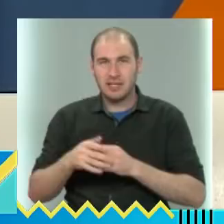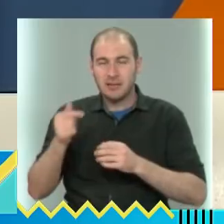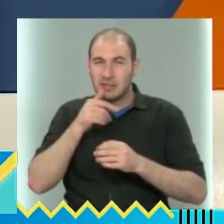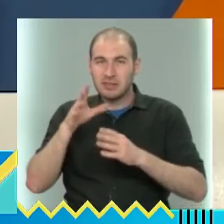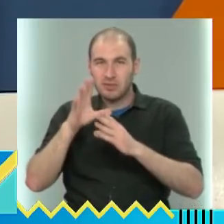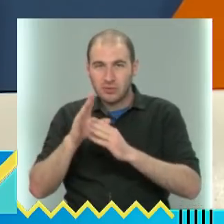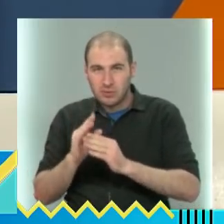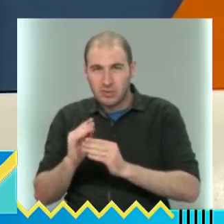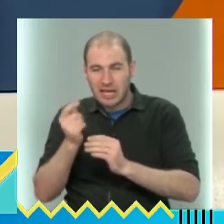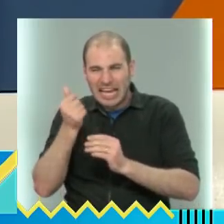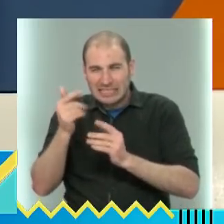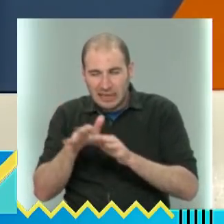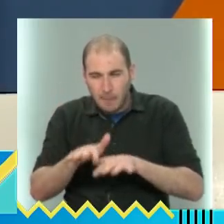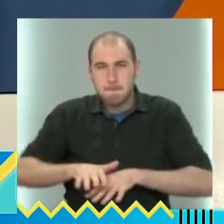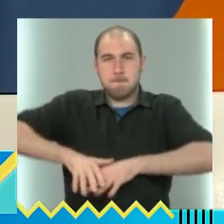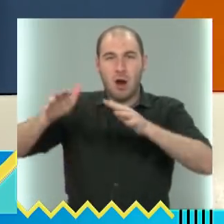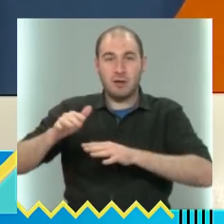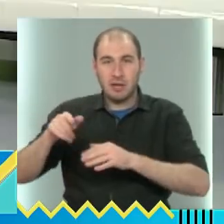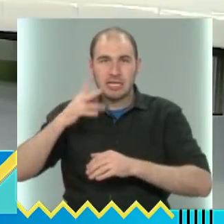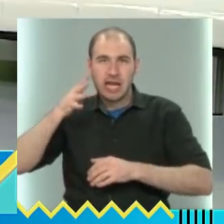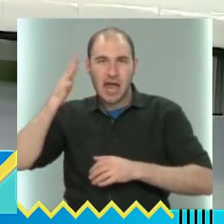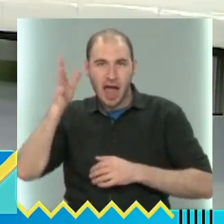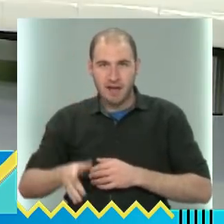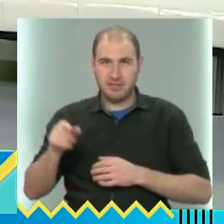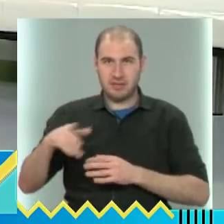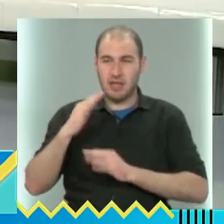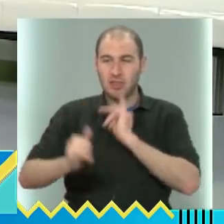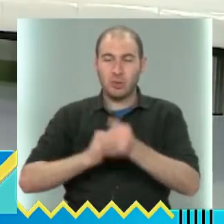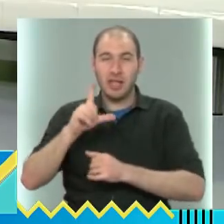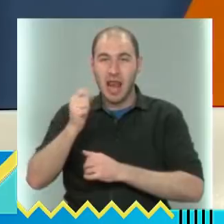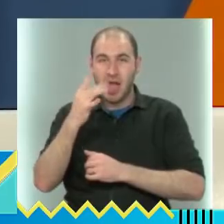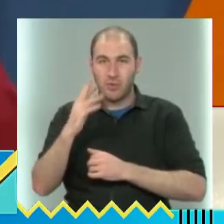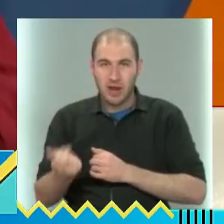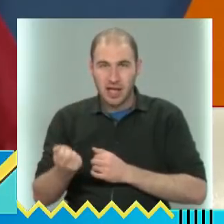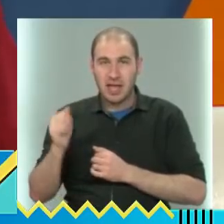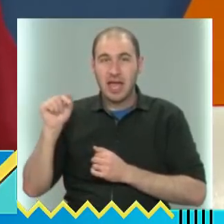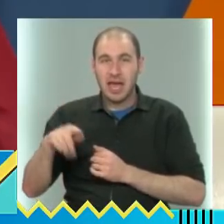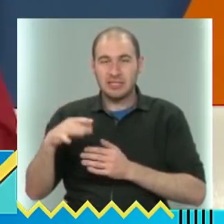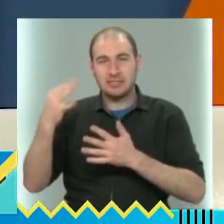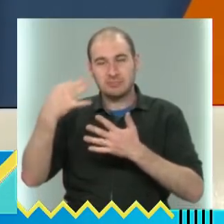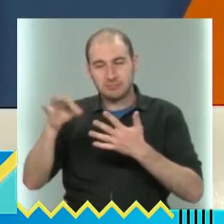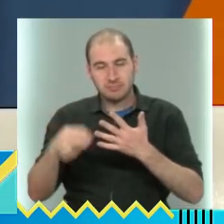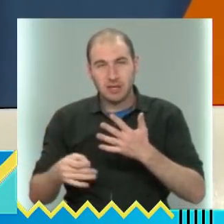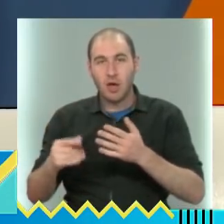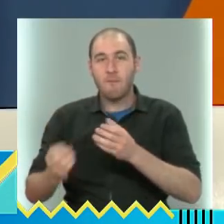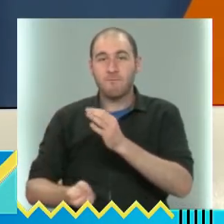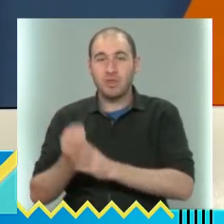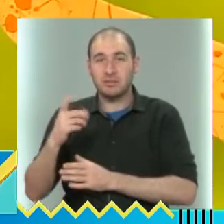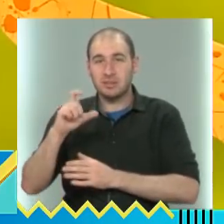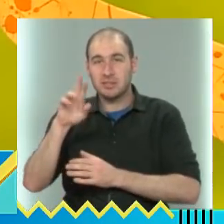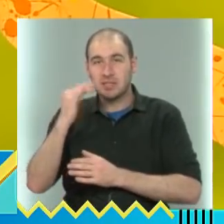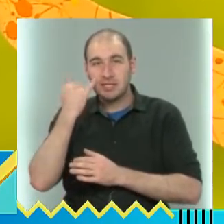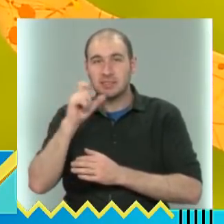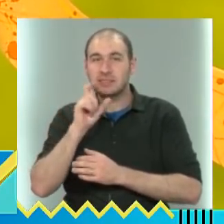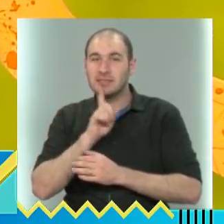incipiente activación, fallas en estado crítico. Esto lo dice Laura Giambiaggi, dictaminadora por parte de la Fundación CRISIT.